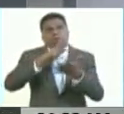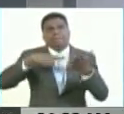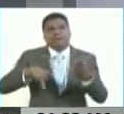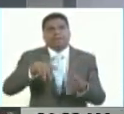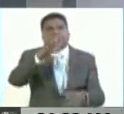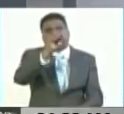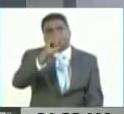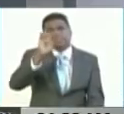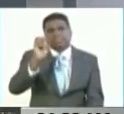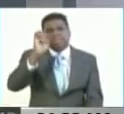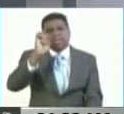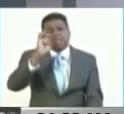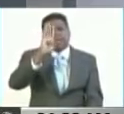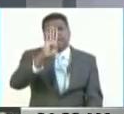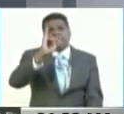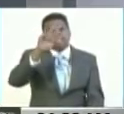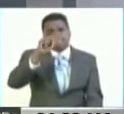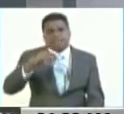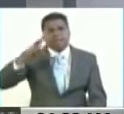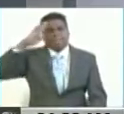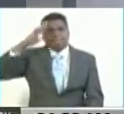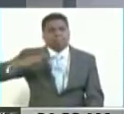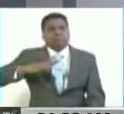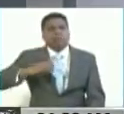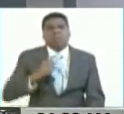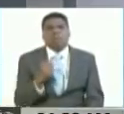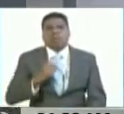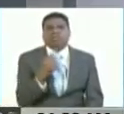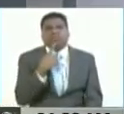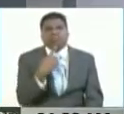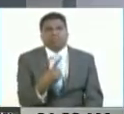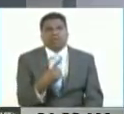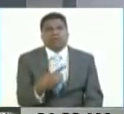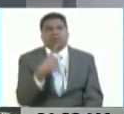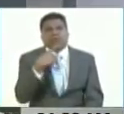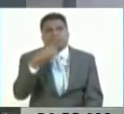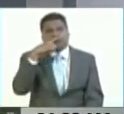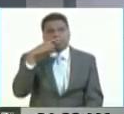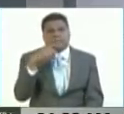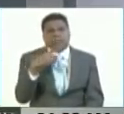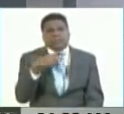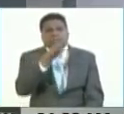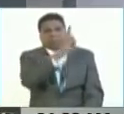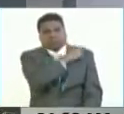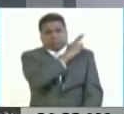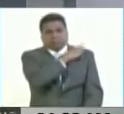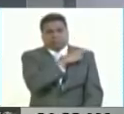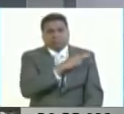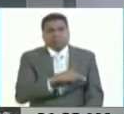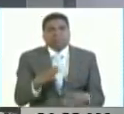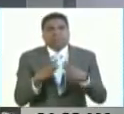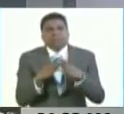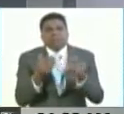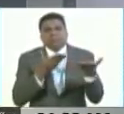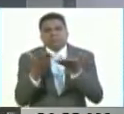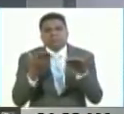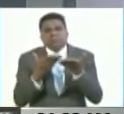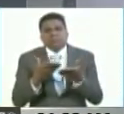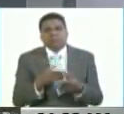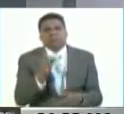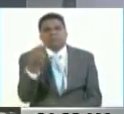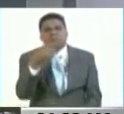SEBIN, específicamente, se ha detectado, y así lo dijo el presidente el director del Servicio Bolivariano de Inteligencia, Gustavo